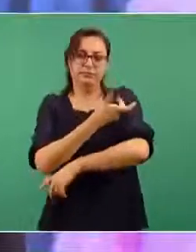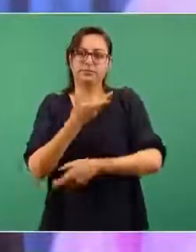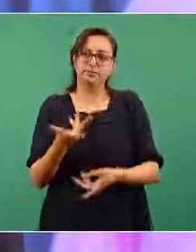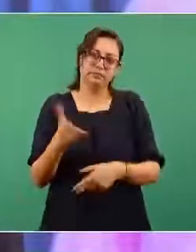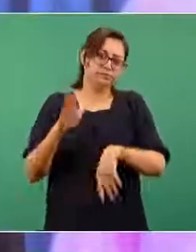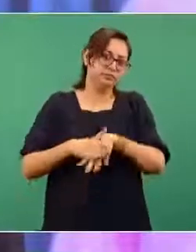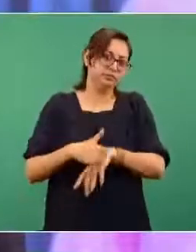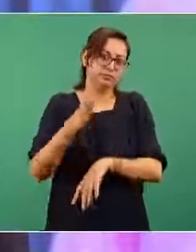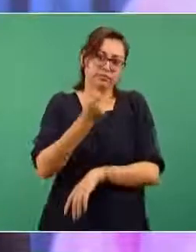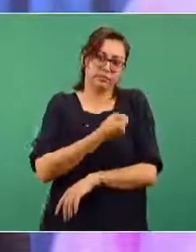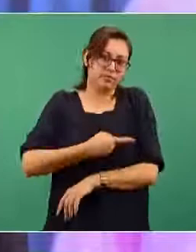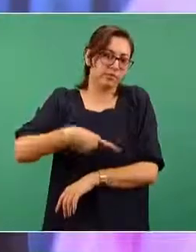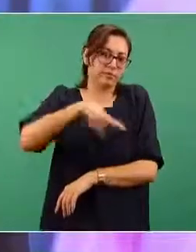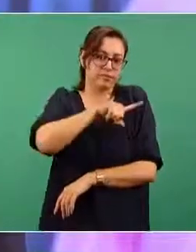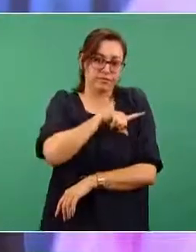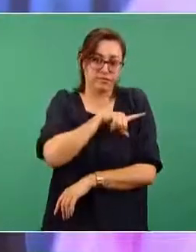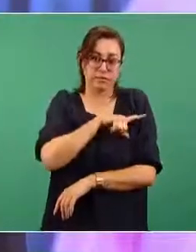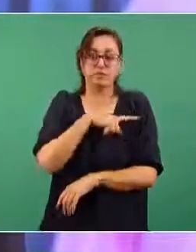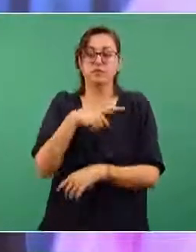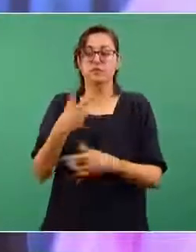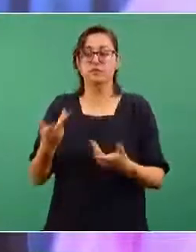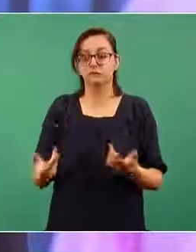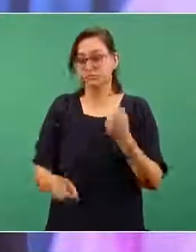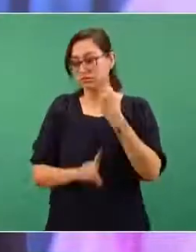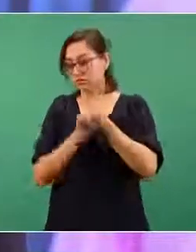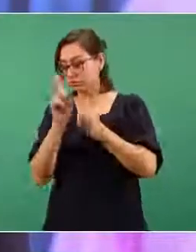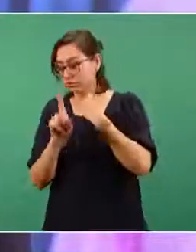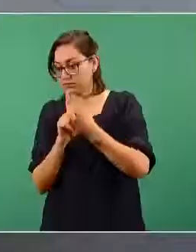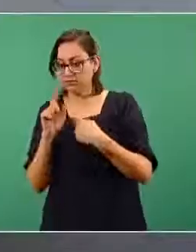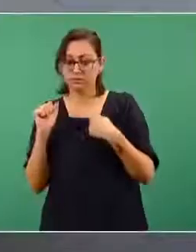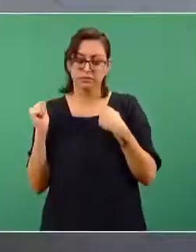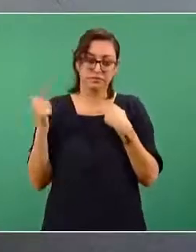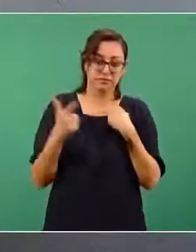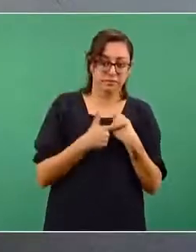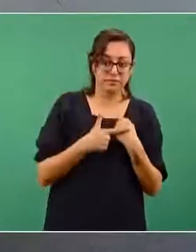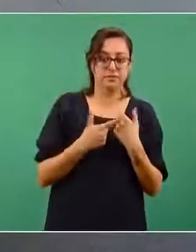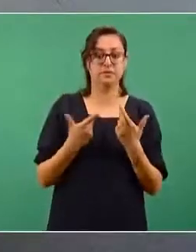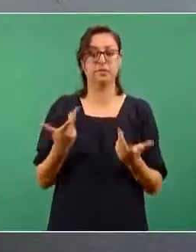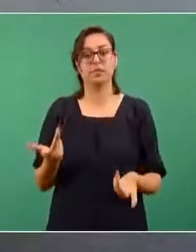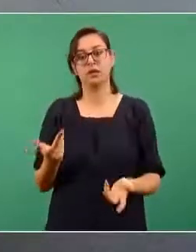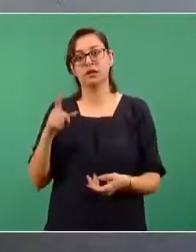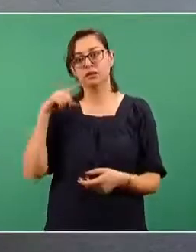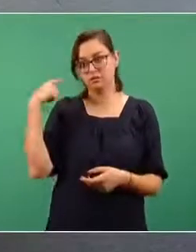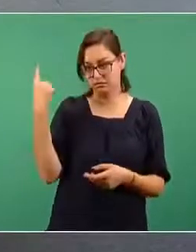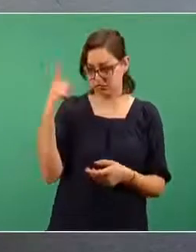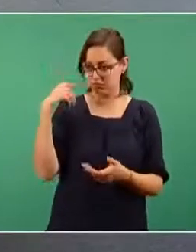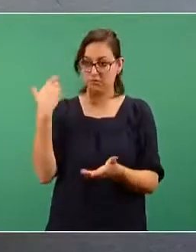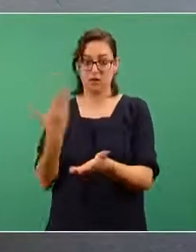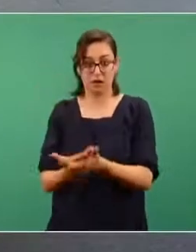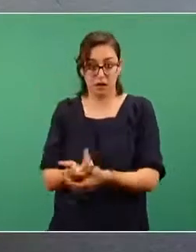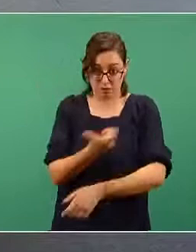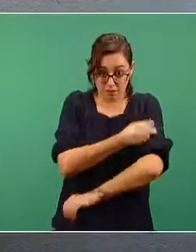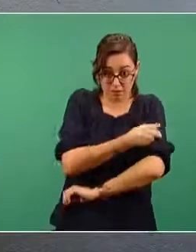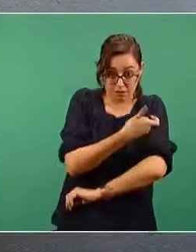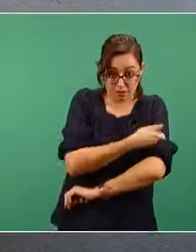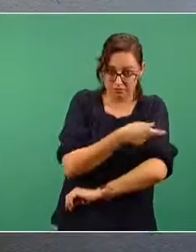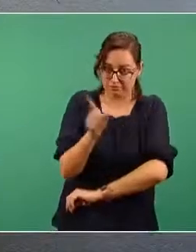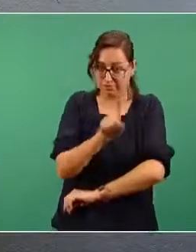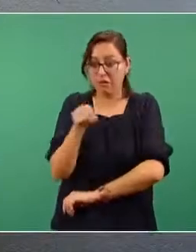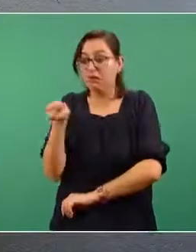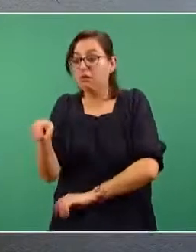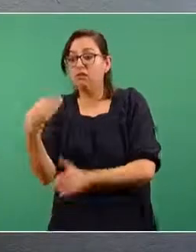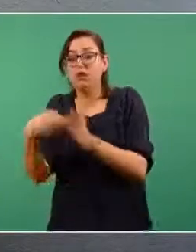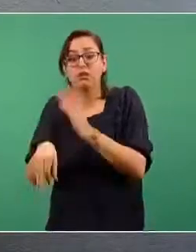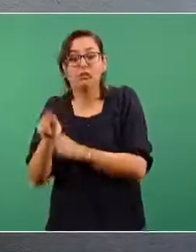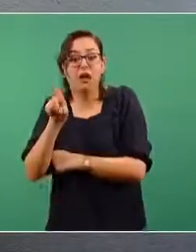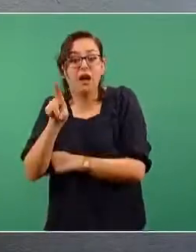centros de vacunación, con menor probabilidad de presentar desmayos por falta de alimentación, por